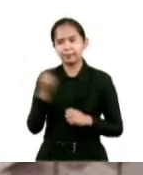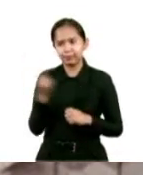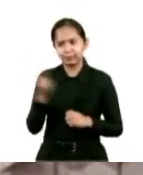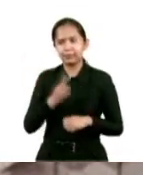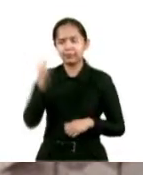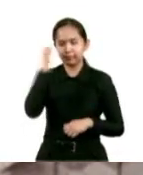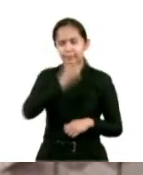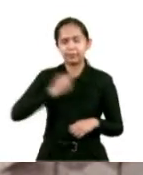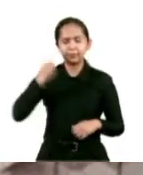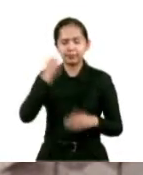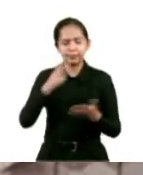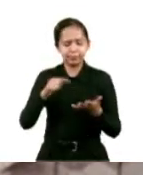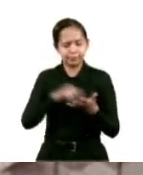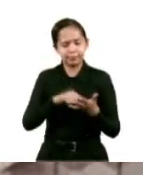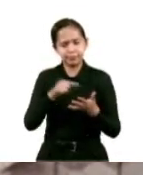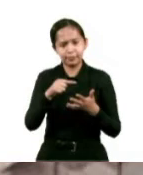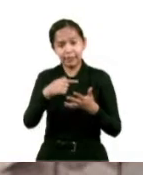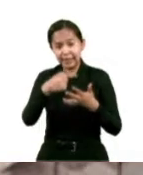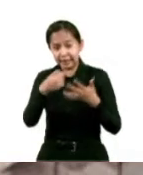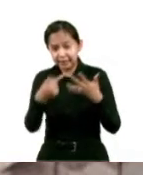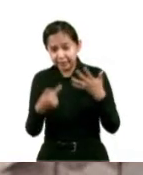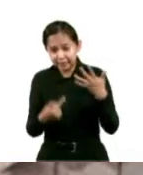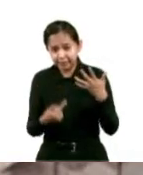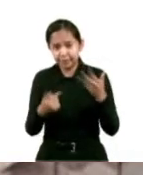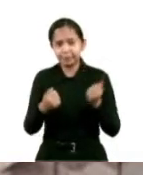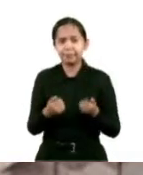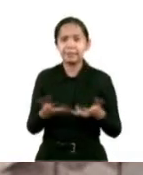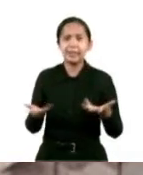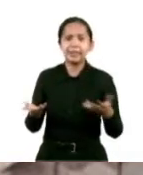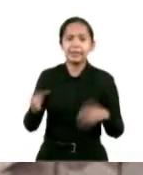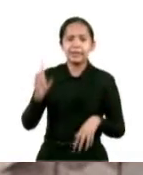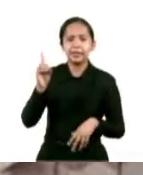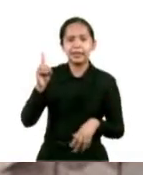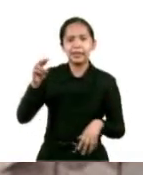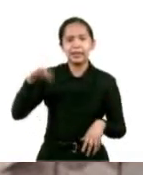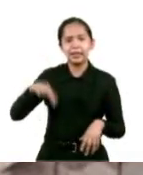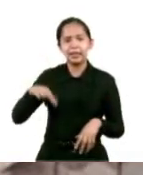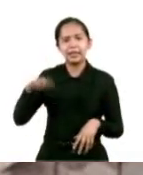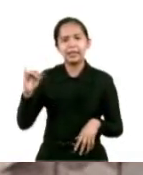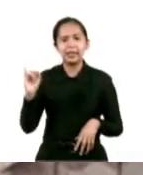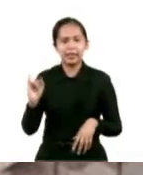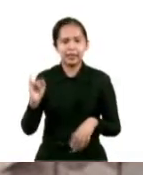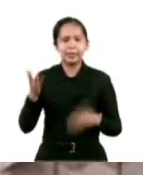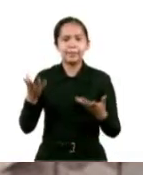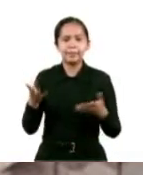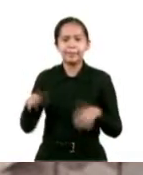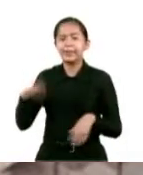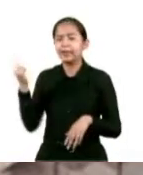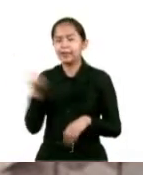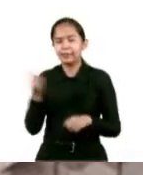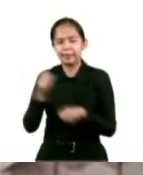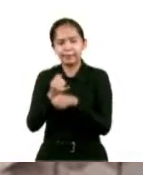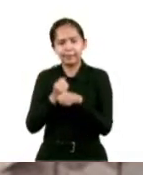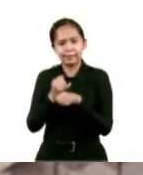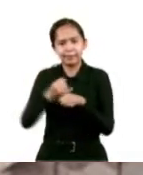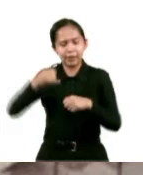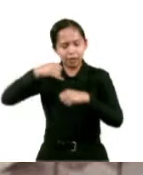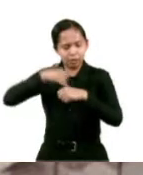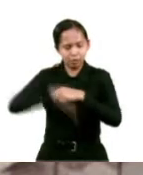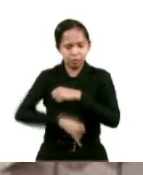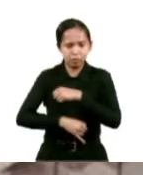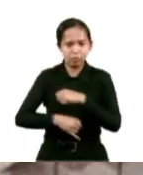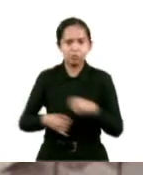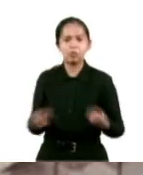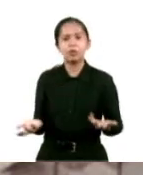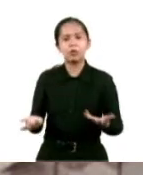Estas observaciones se encaminaron a que DNB hiciera una valoración más profunda del fenómeno de